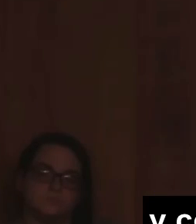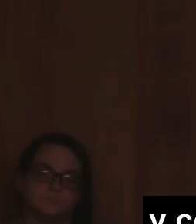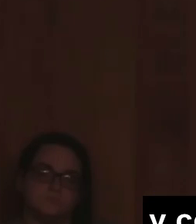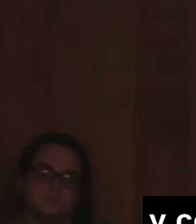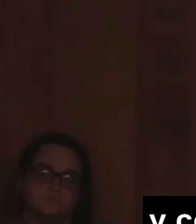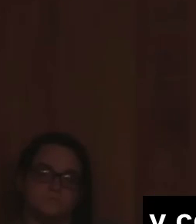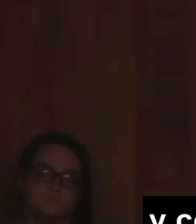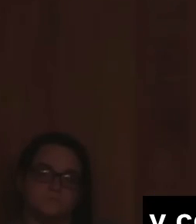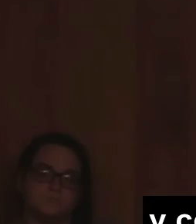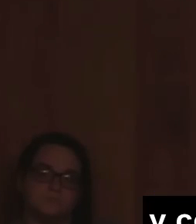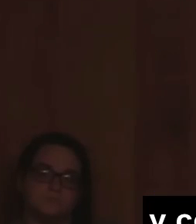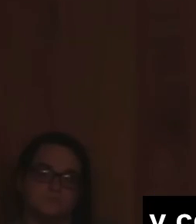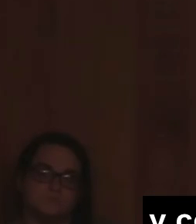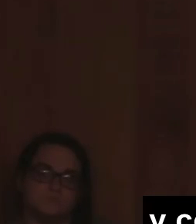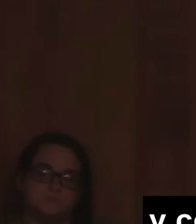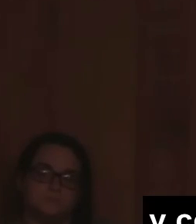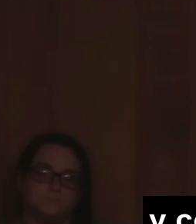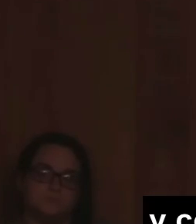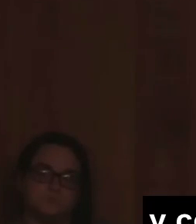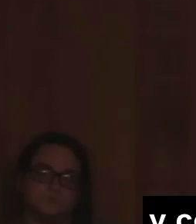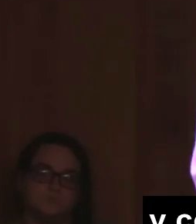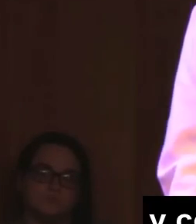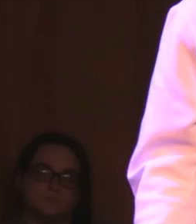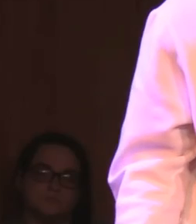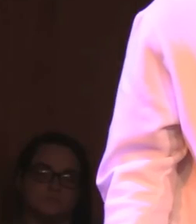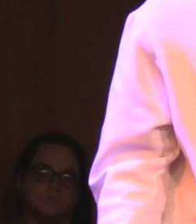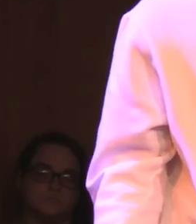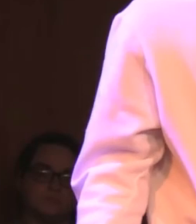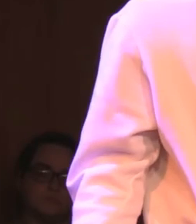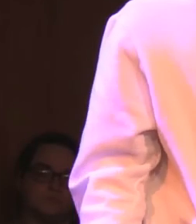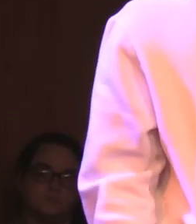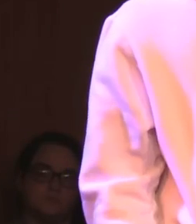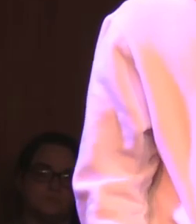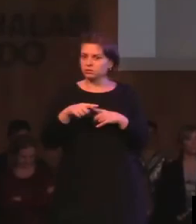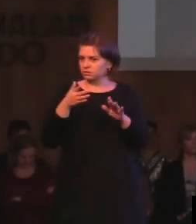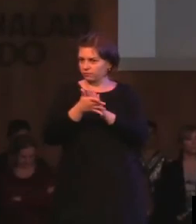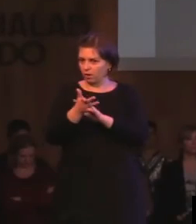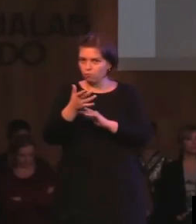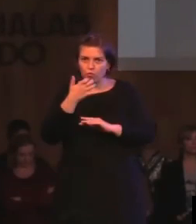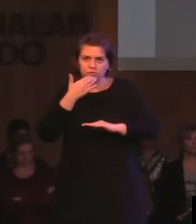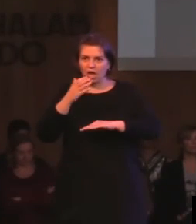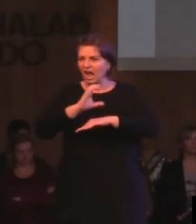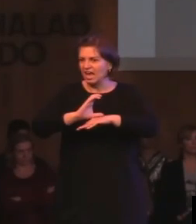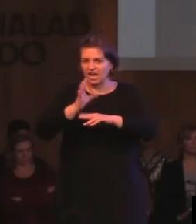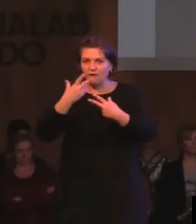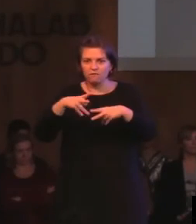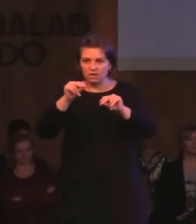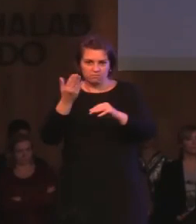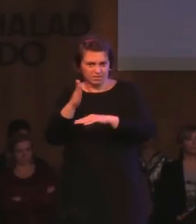pues puedes incluso hacer cosas que son de fin de grados de carrera, como es el caso de